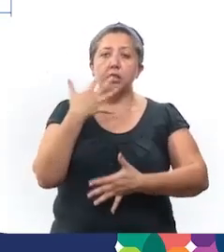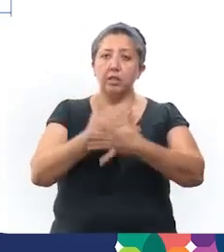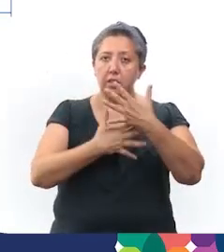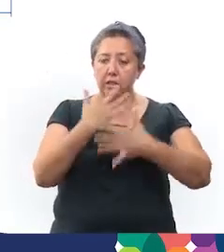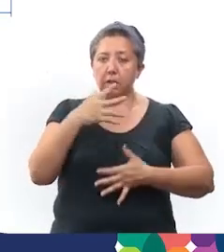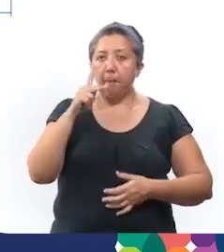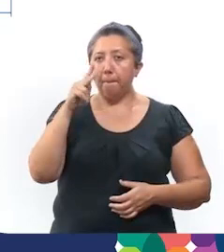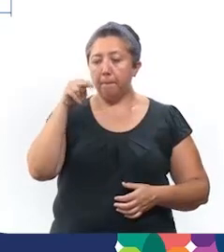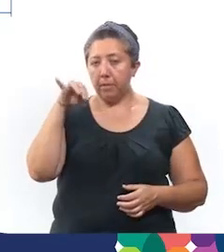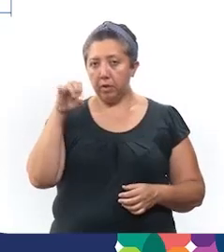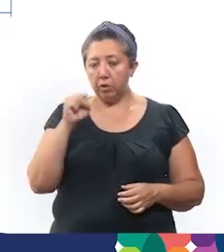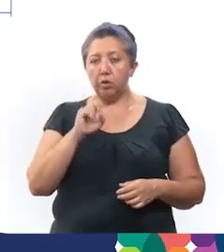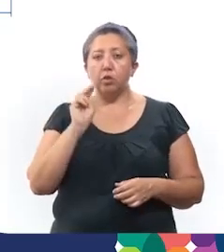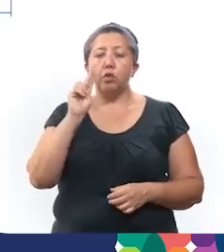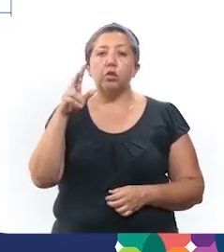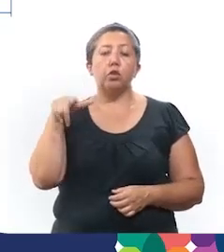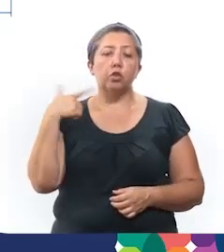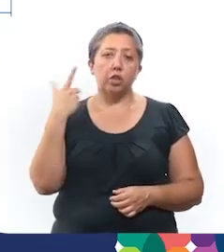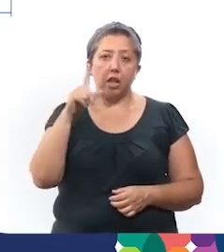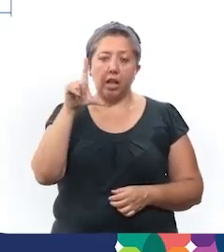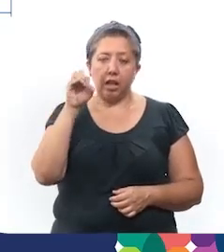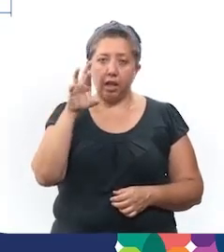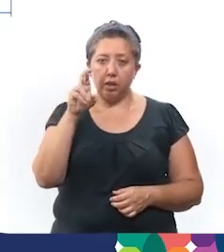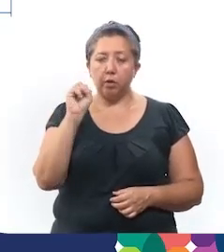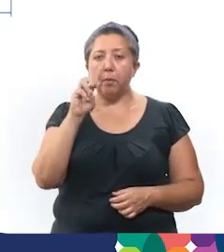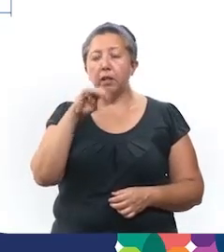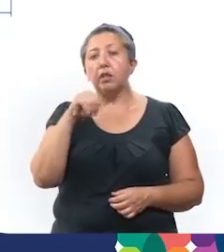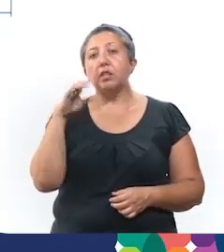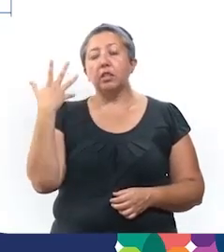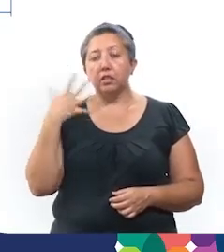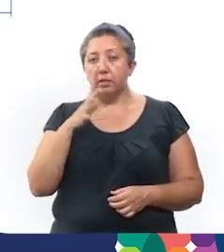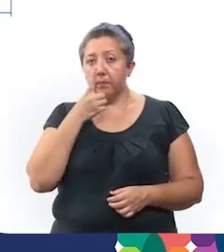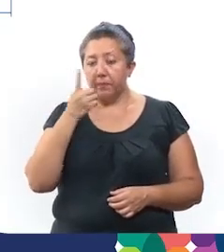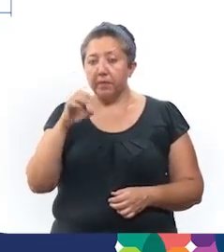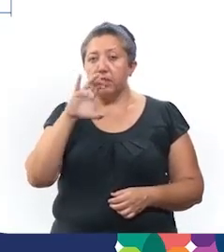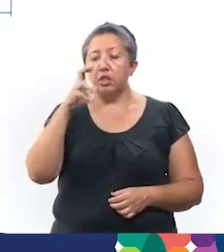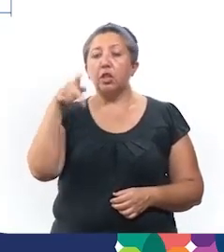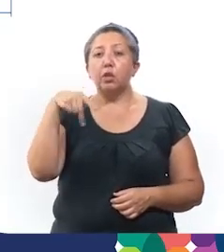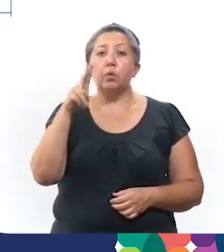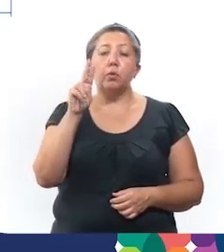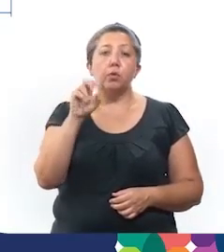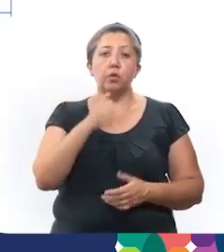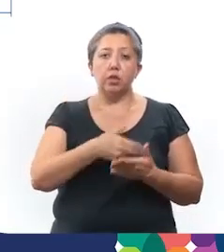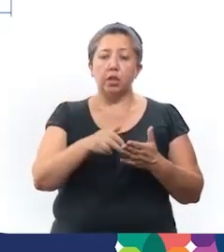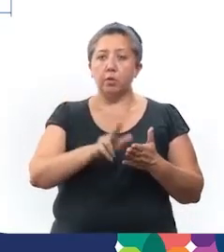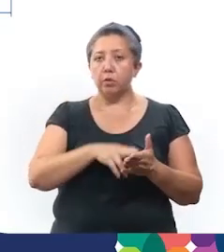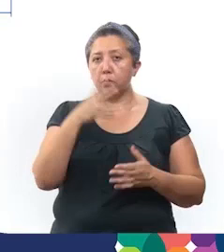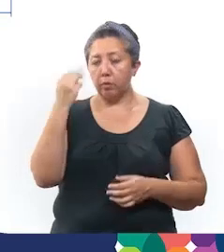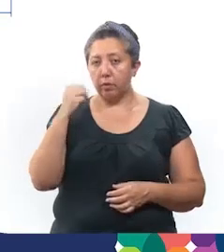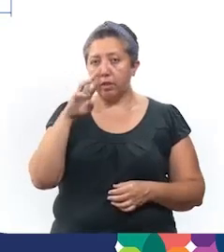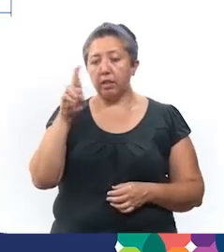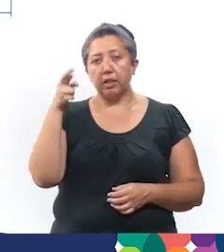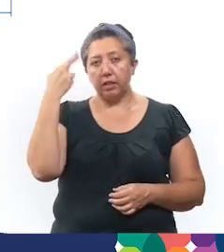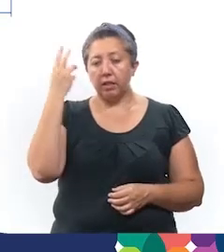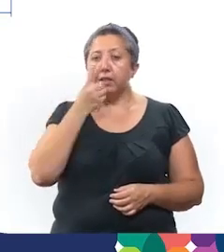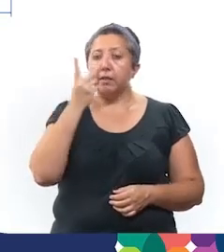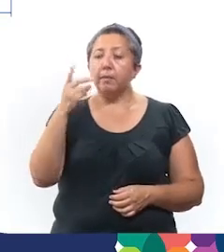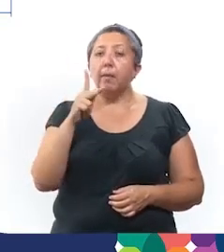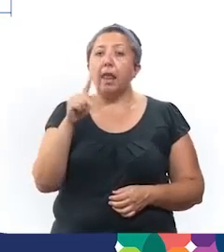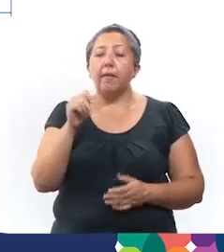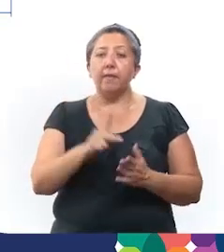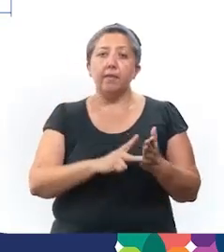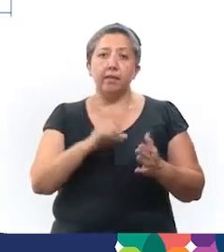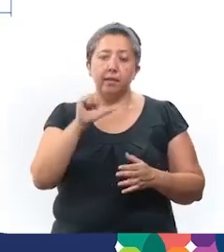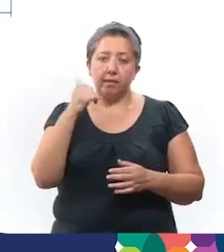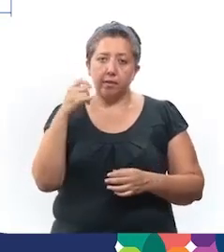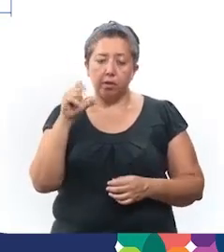15, Pinos del Norte 12, Leandro Valle y Unidad Morelos 10, Chencú y Los Héroes 9, Los Reyes, Plan de Ayala Sur,